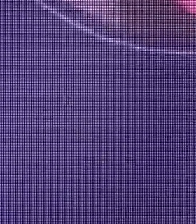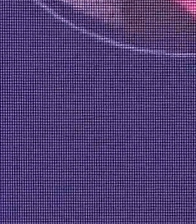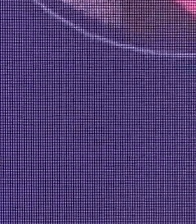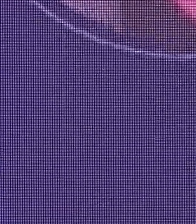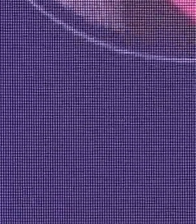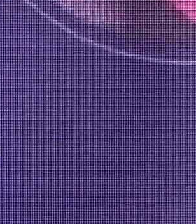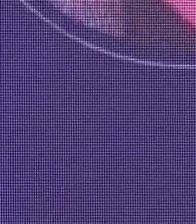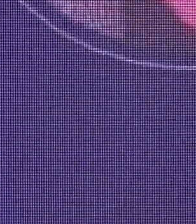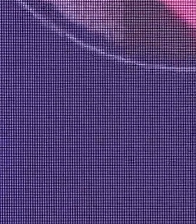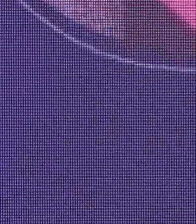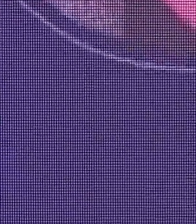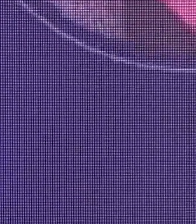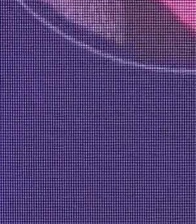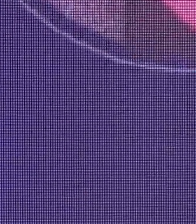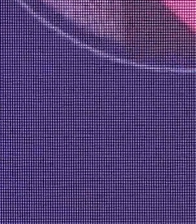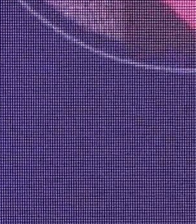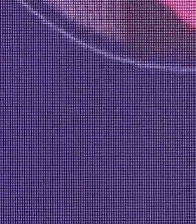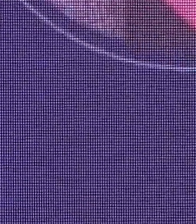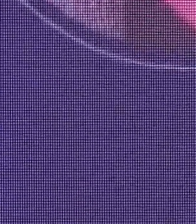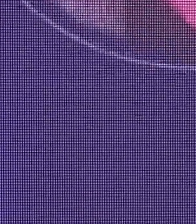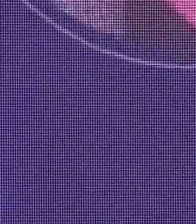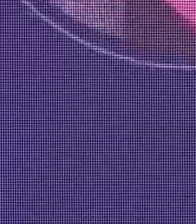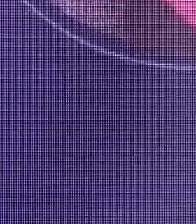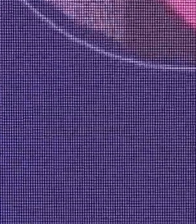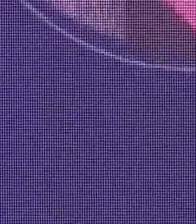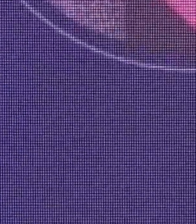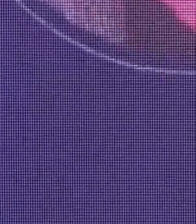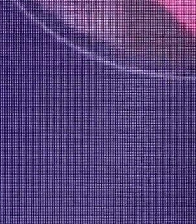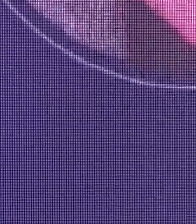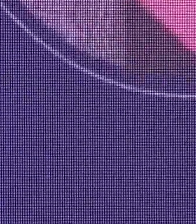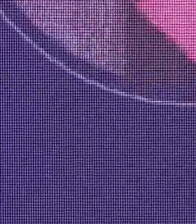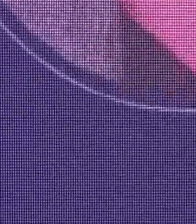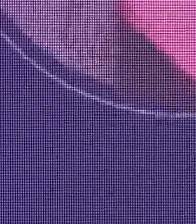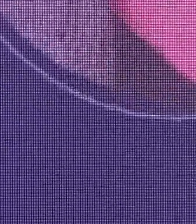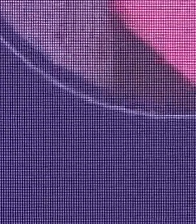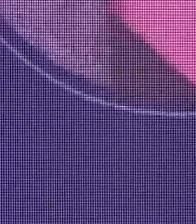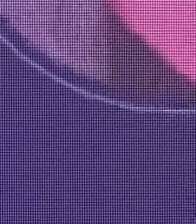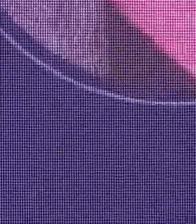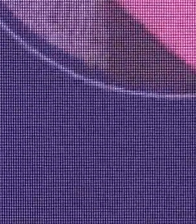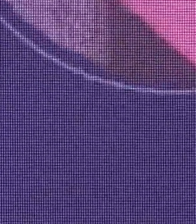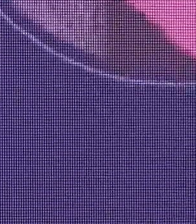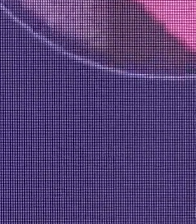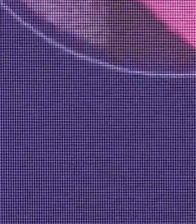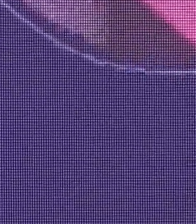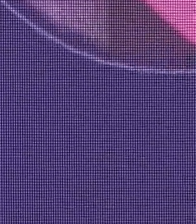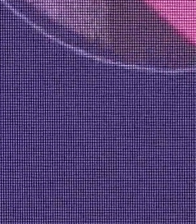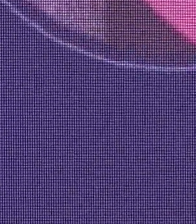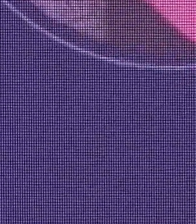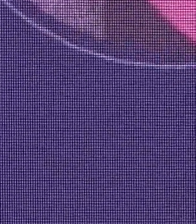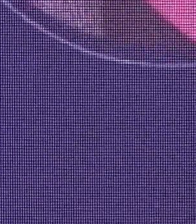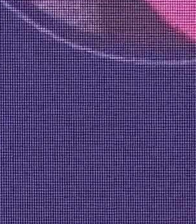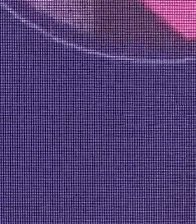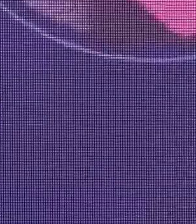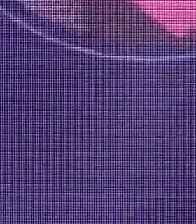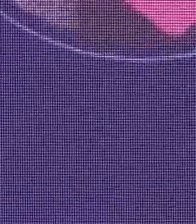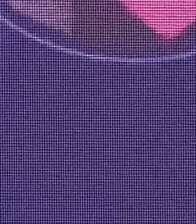es una plataforma que te ofrece todo lo que necesitas para poder hacer esos desarrollos y que te da acceso a ese hardware como las TPUs y las GPUs que están dentro de